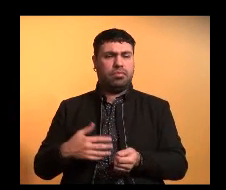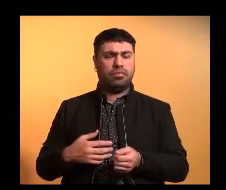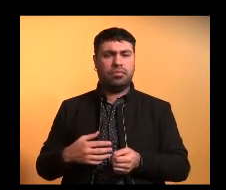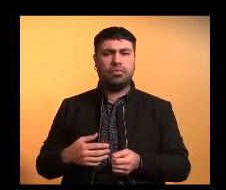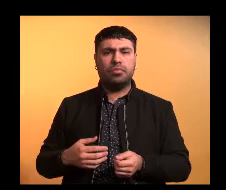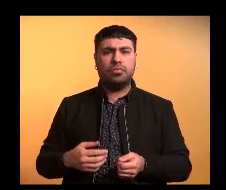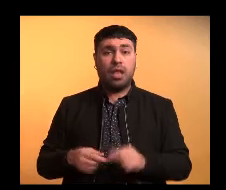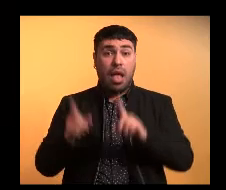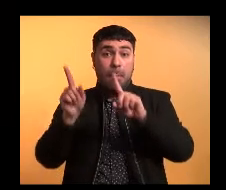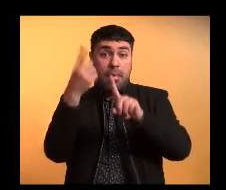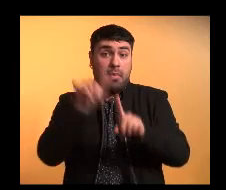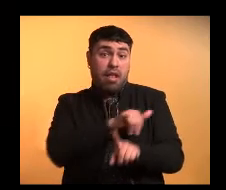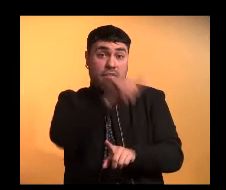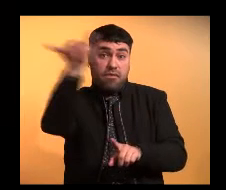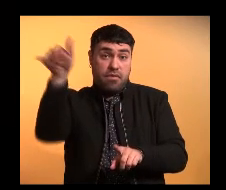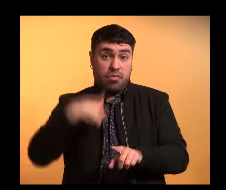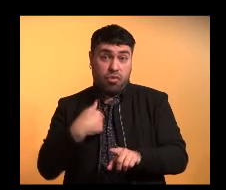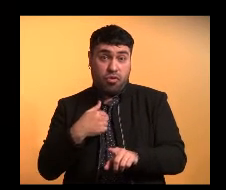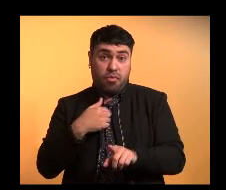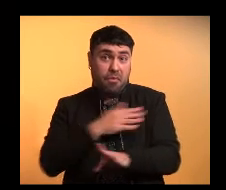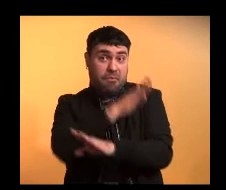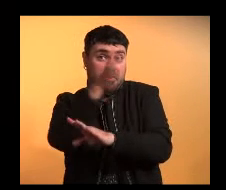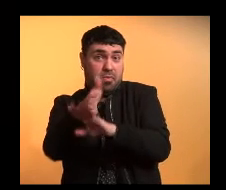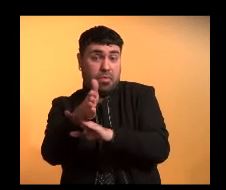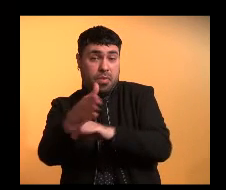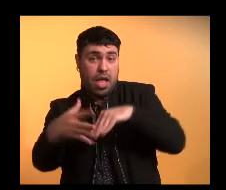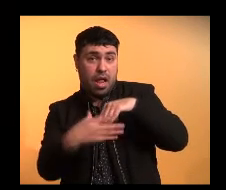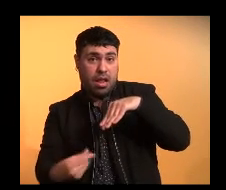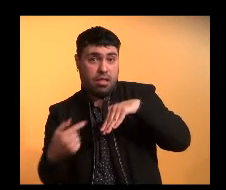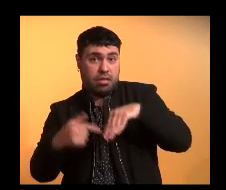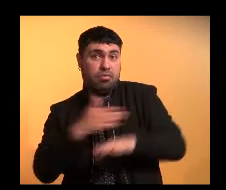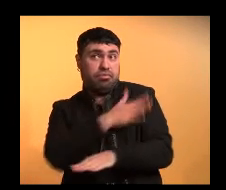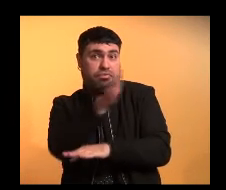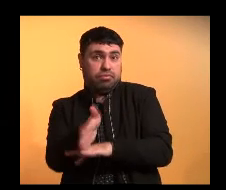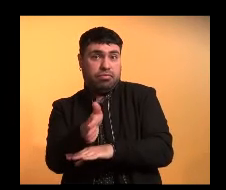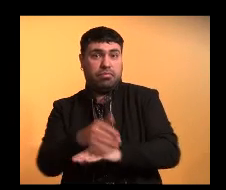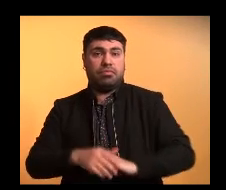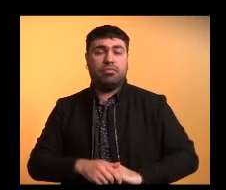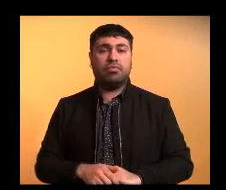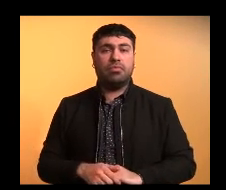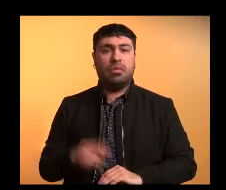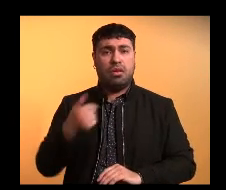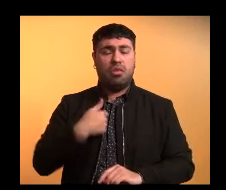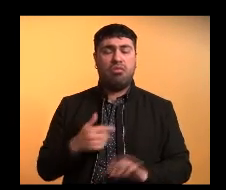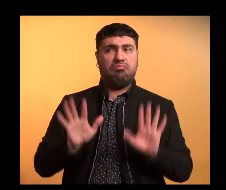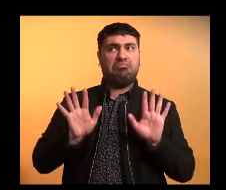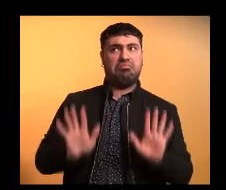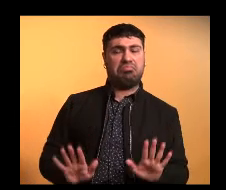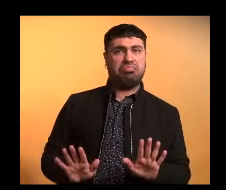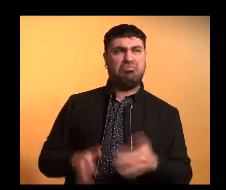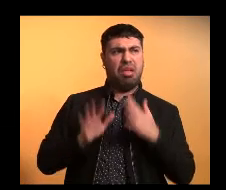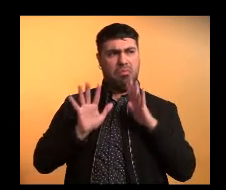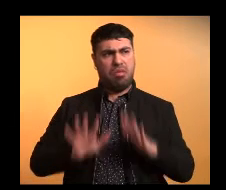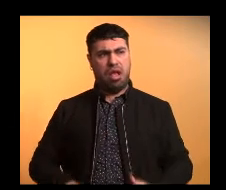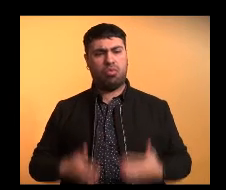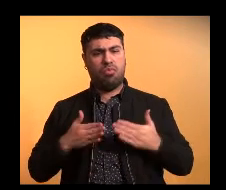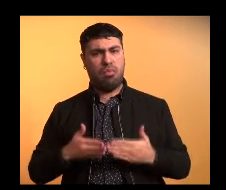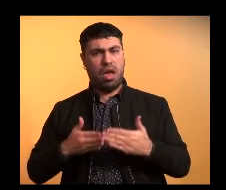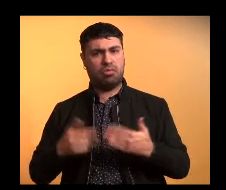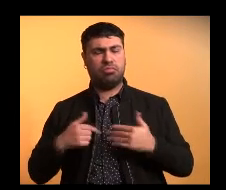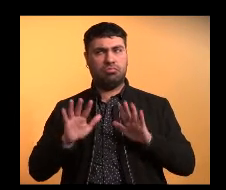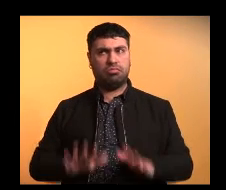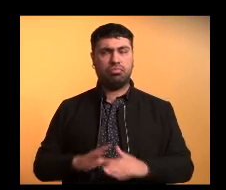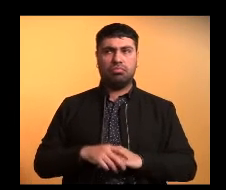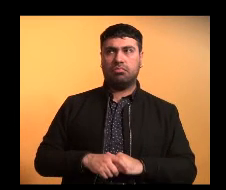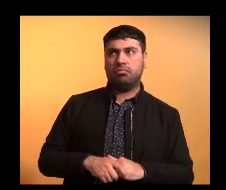en el primer viaje que yo realicé a la Antártica, estaba esperando un barco para irme a otra